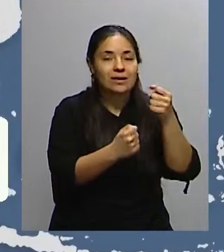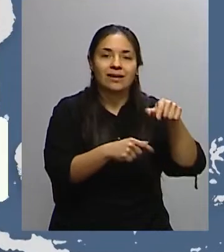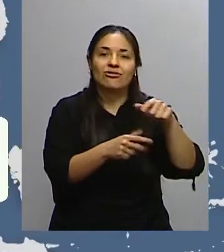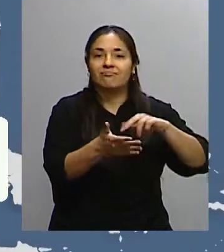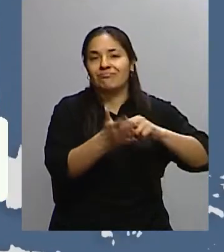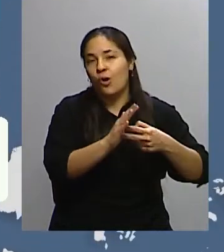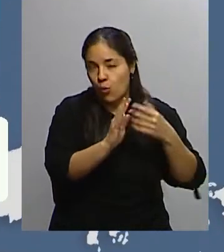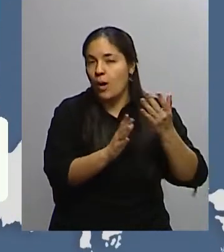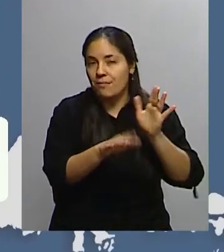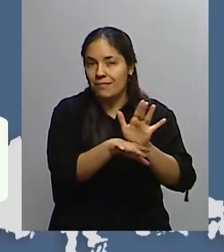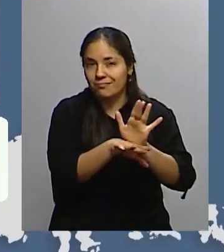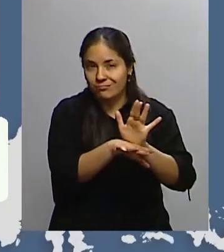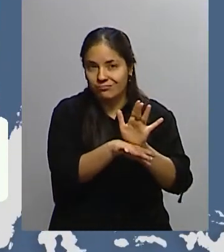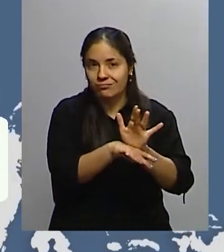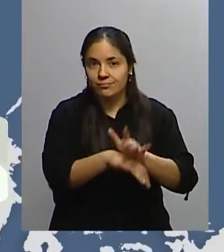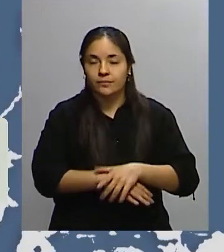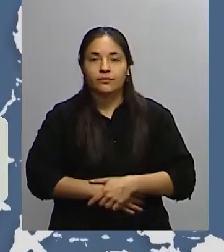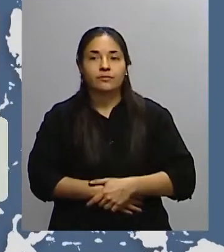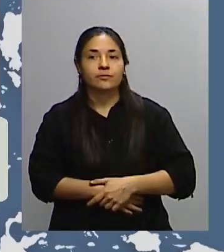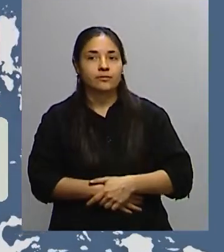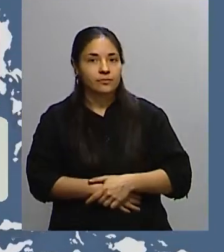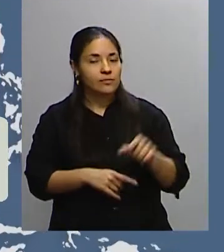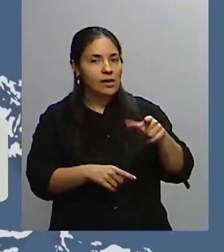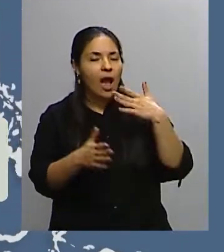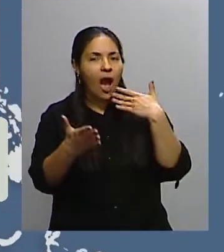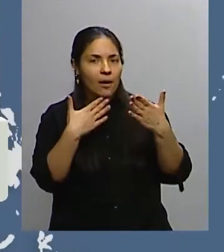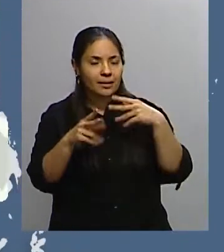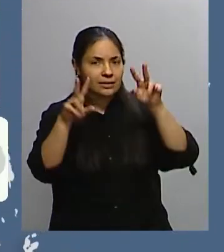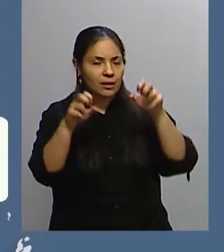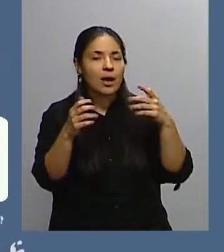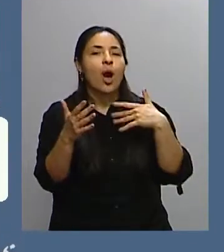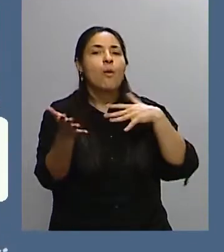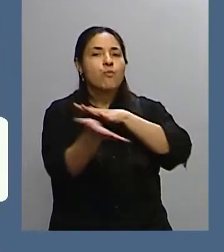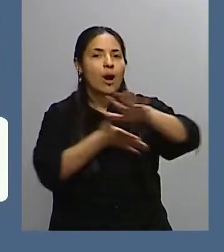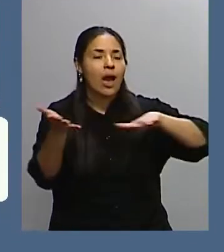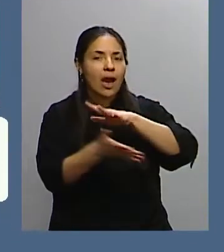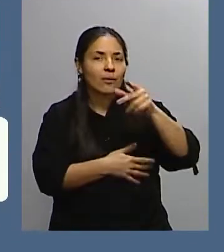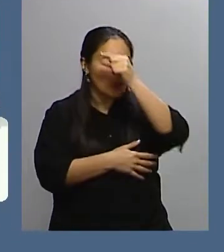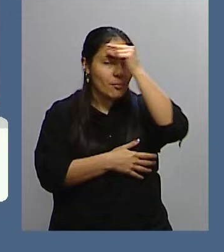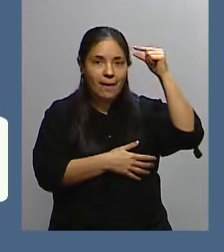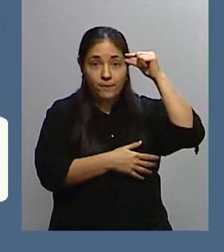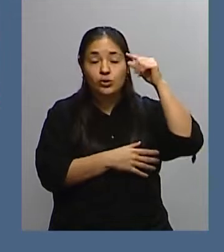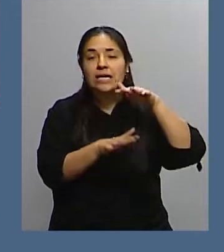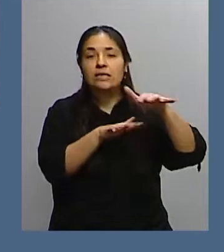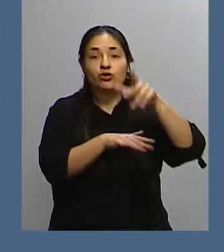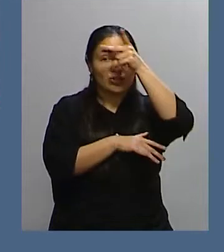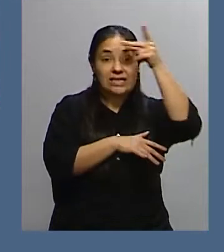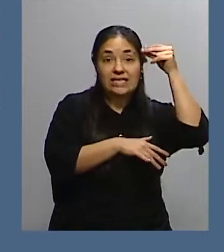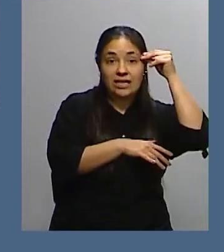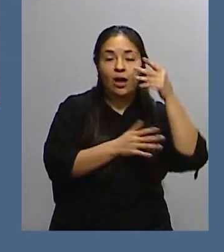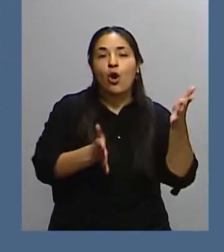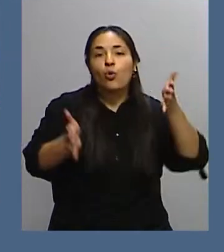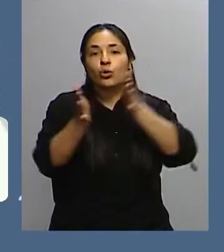las cosas. Estamos hablando del pueblo mapuche, de la situación que se vive en el vecino país con